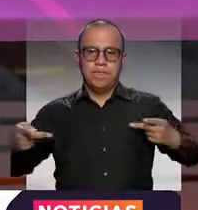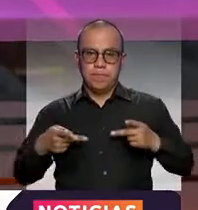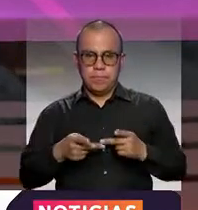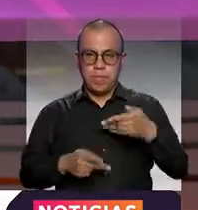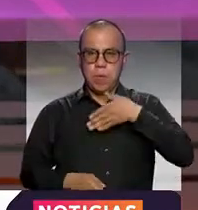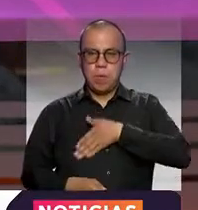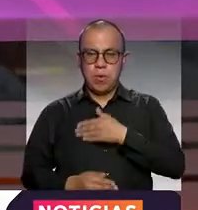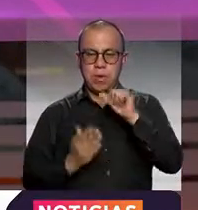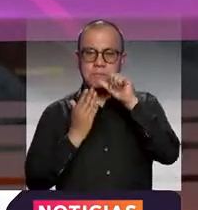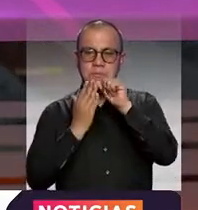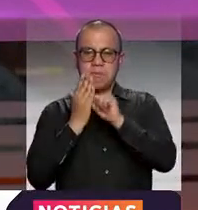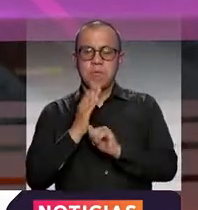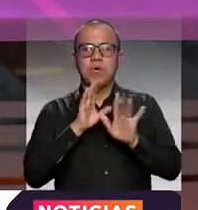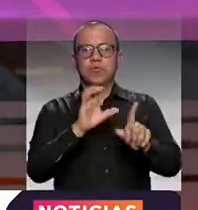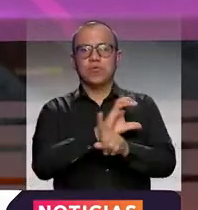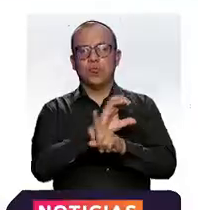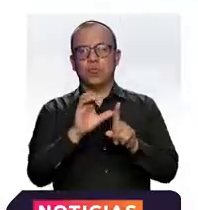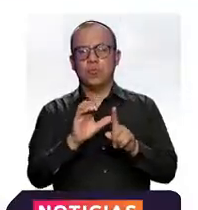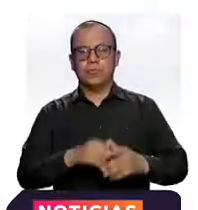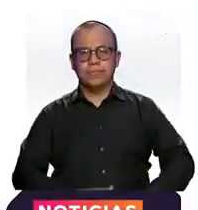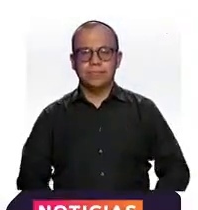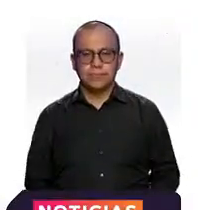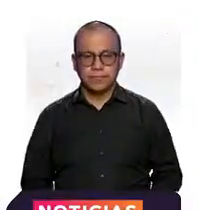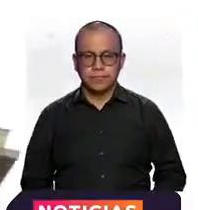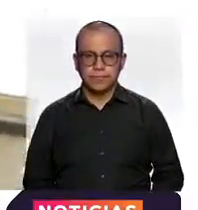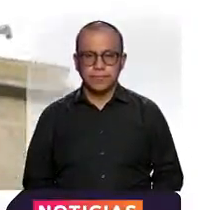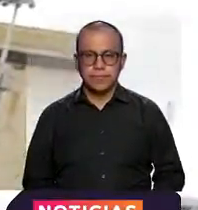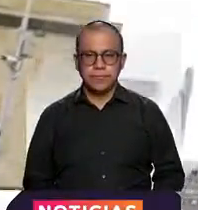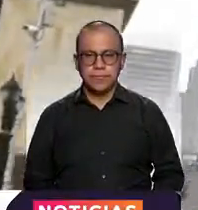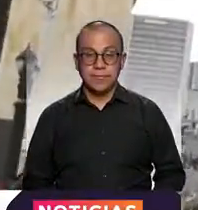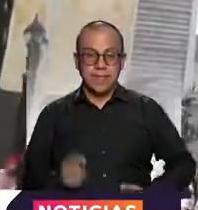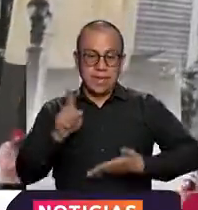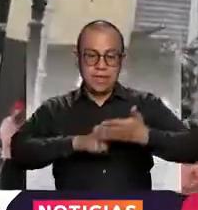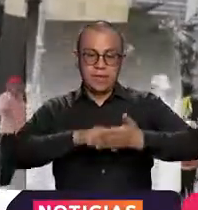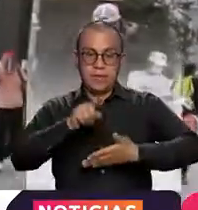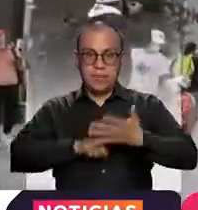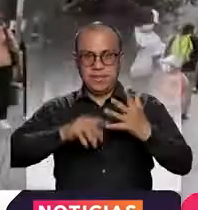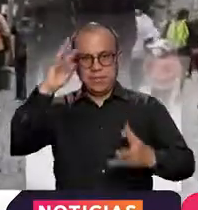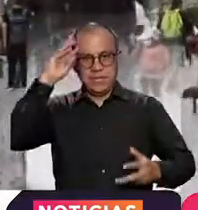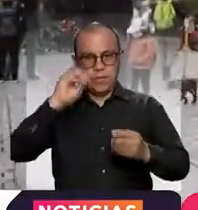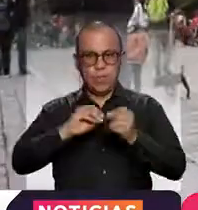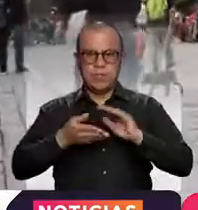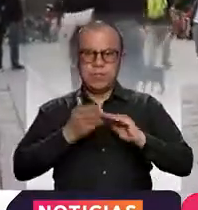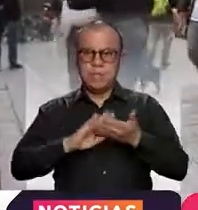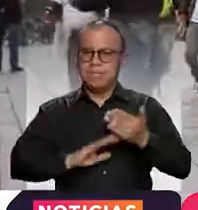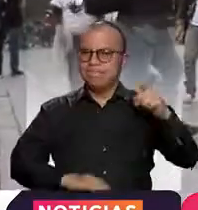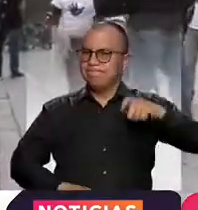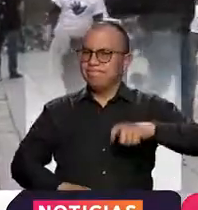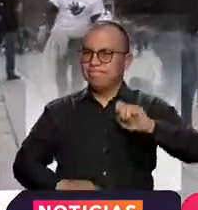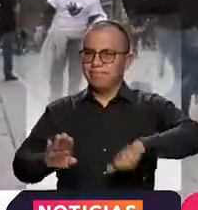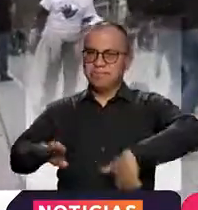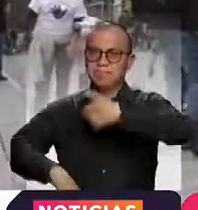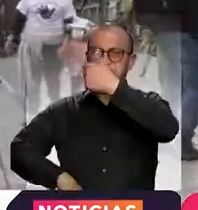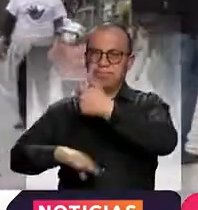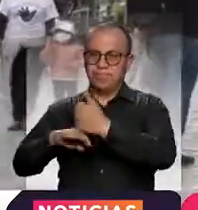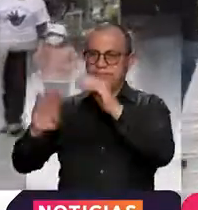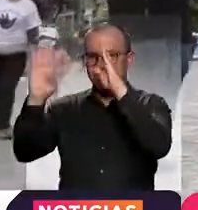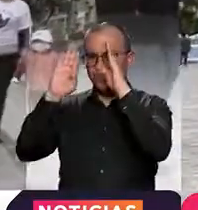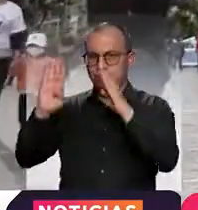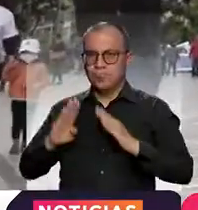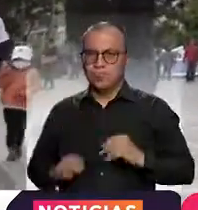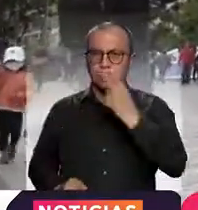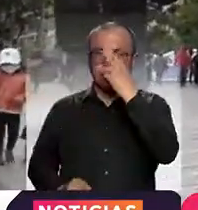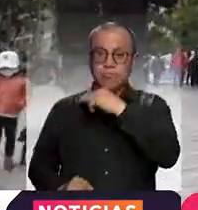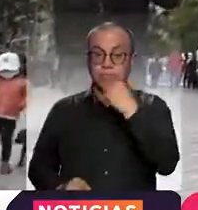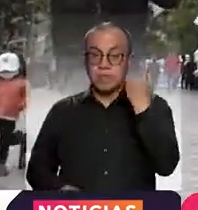de una agenda cultural. Los firmantes del acuerdo de paz insisten en la necesidad de que el jefe de Estado los escuche y se comprometa